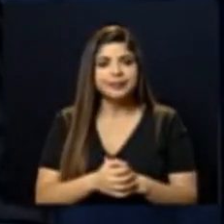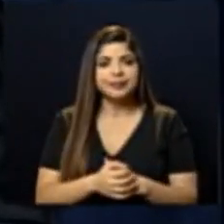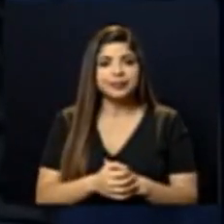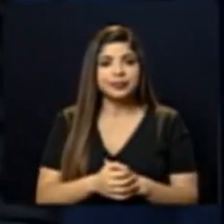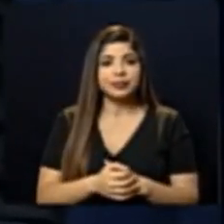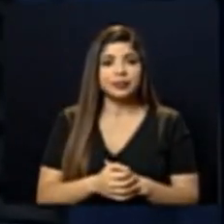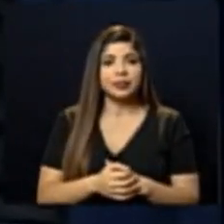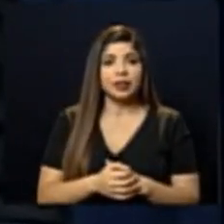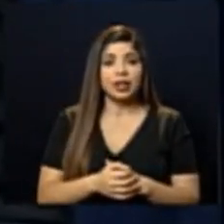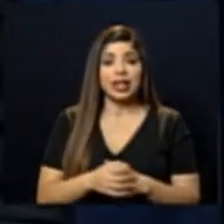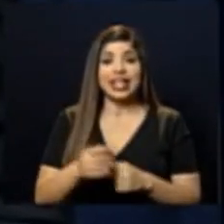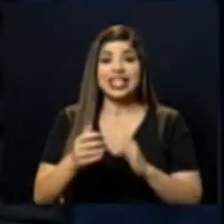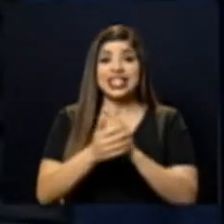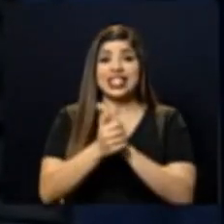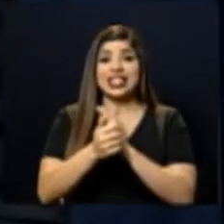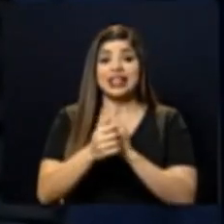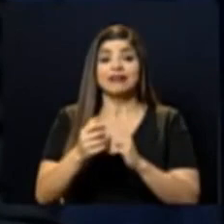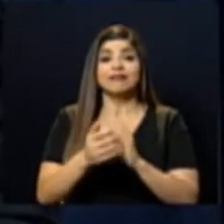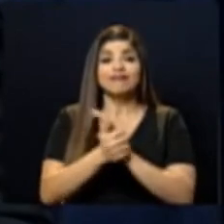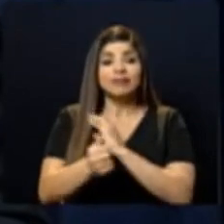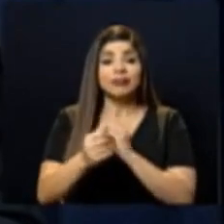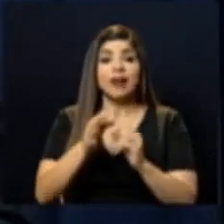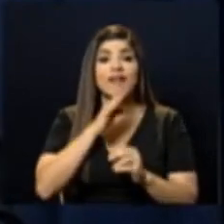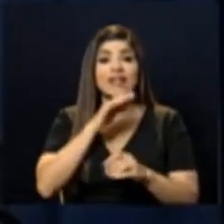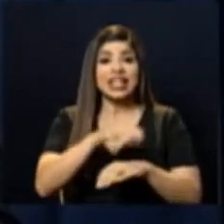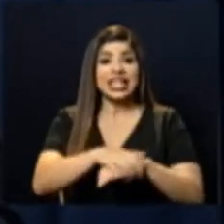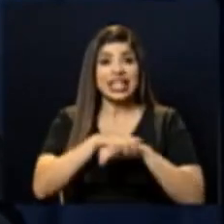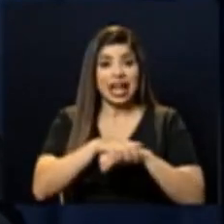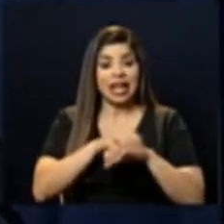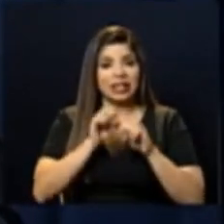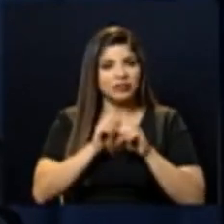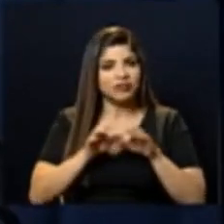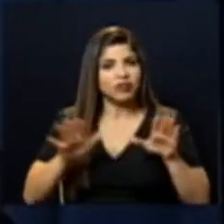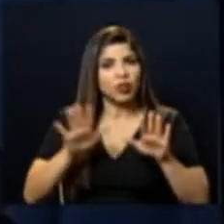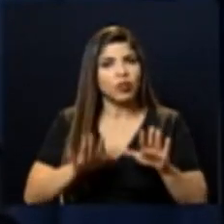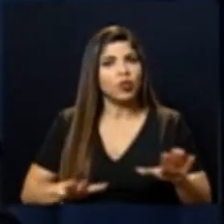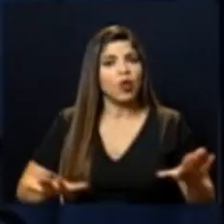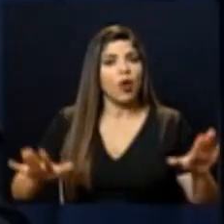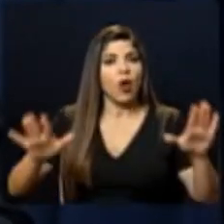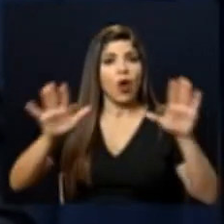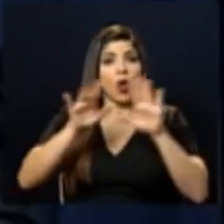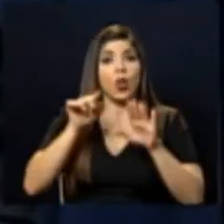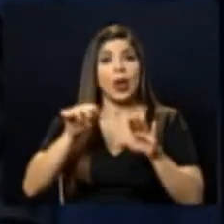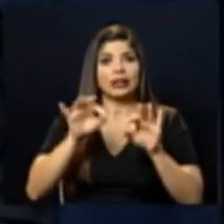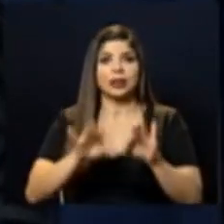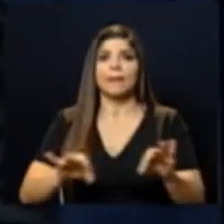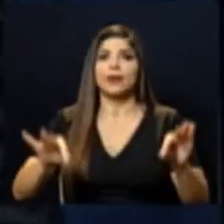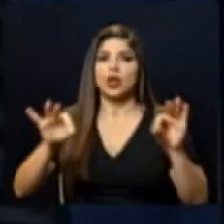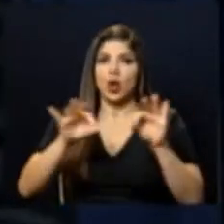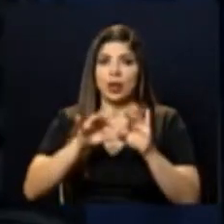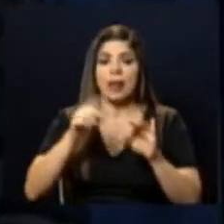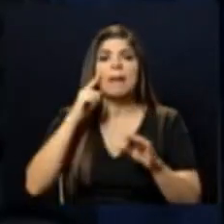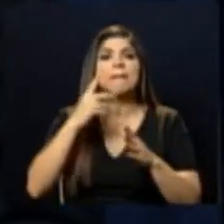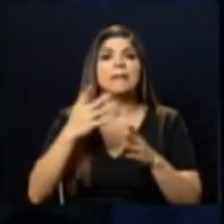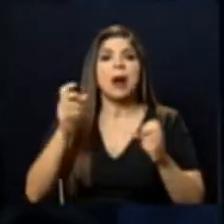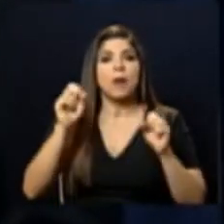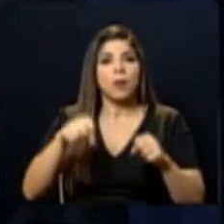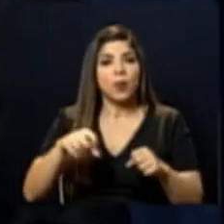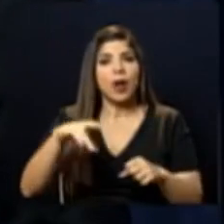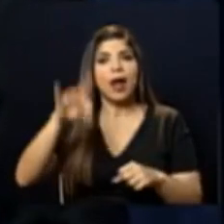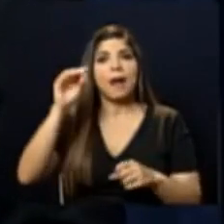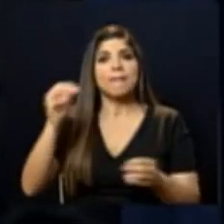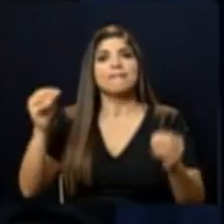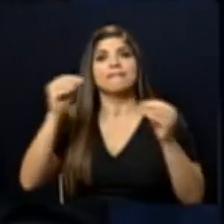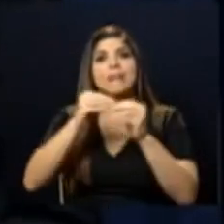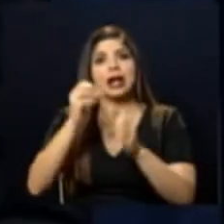Extender el dominio del idioma inglés en todas las regiones es una de las prioridades para crear más y mejores